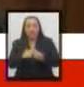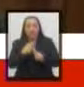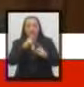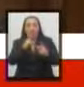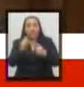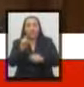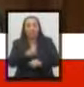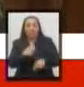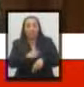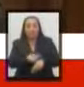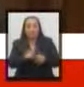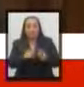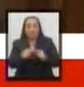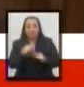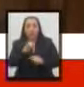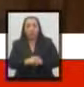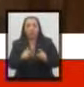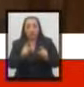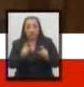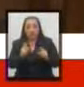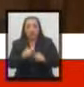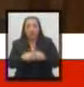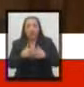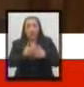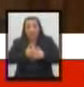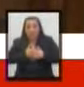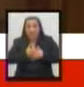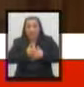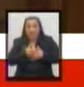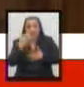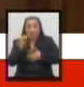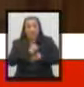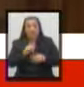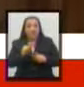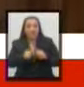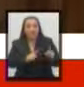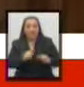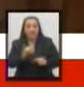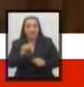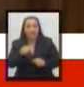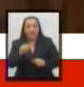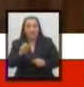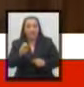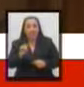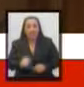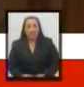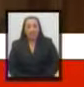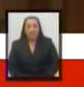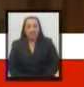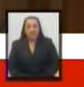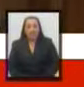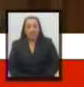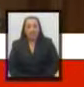del uso del tiempo. Y esa encuesta del uso del tiempo, y esa sería mi sugerencia, señor director del